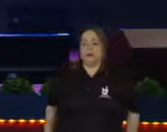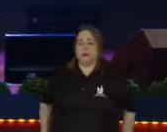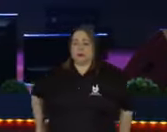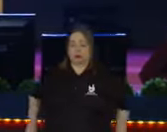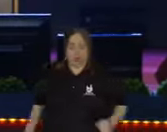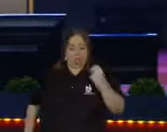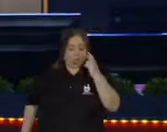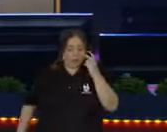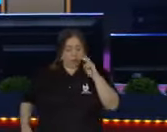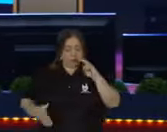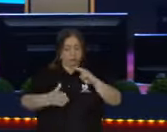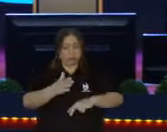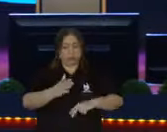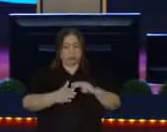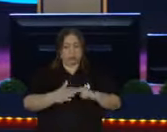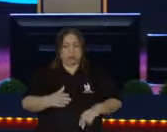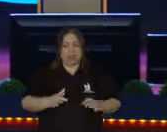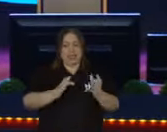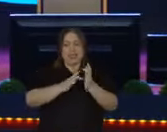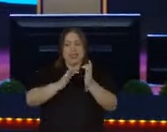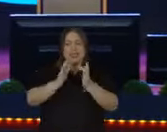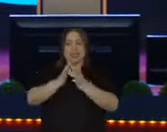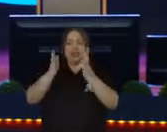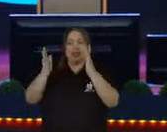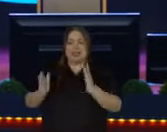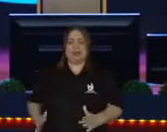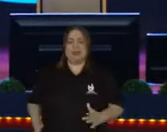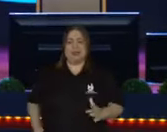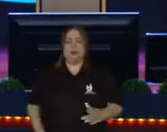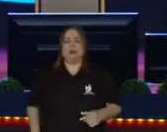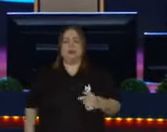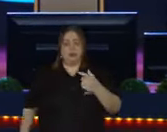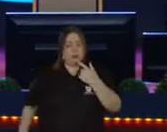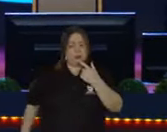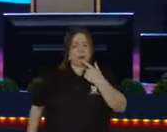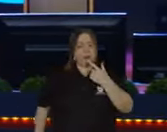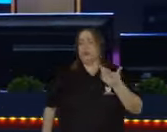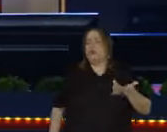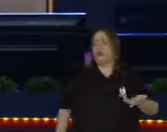abajo, Jesús dice, es necesario ir a Jerusalén y padecer.